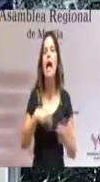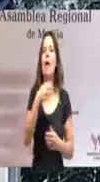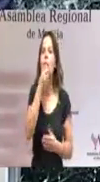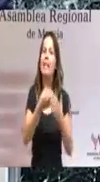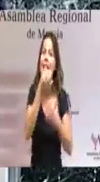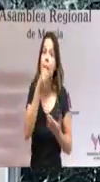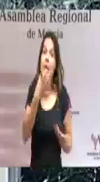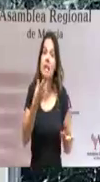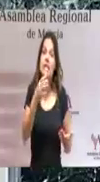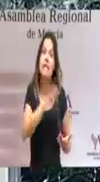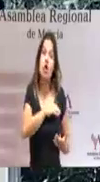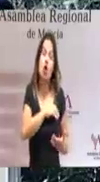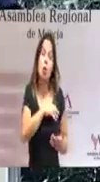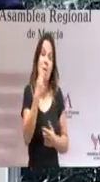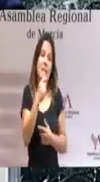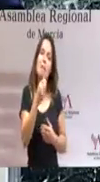señor presidente,